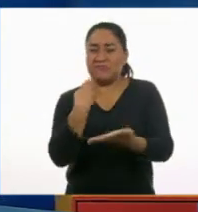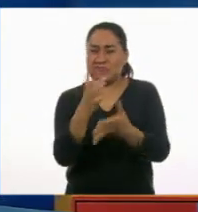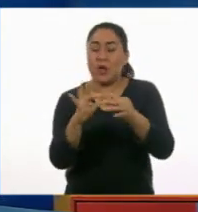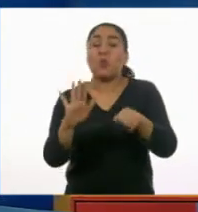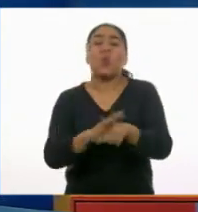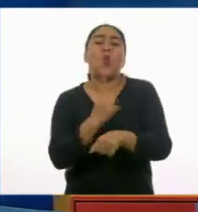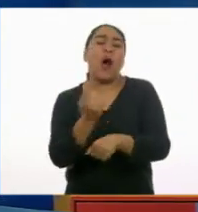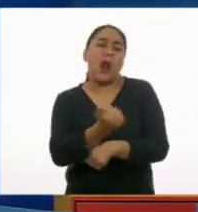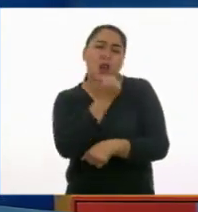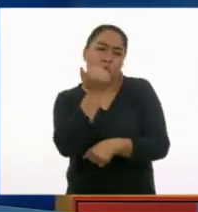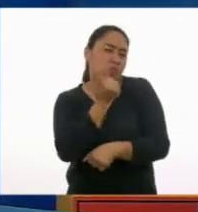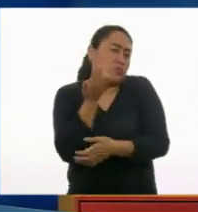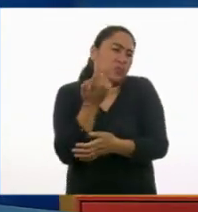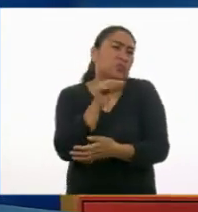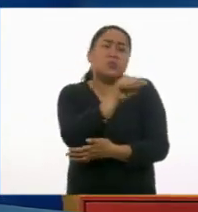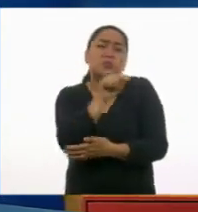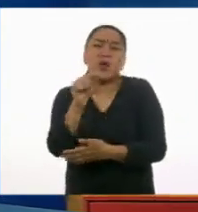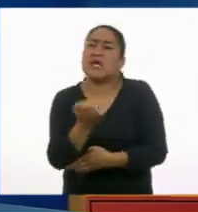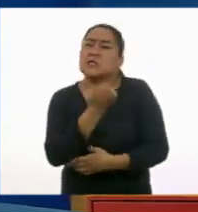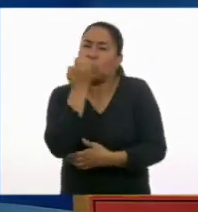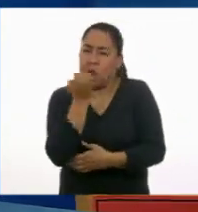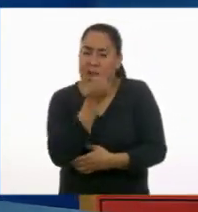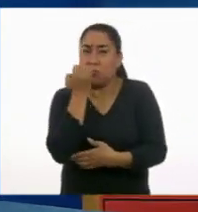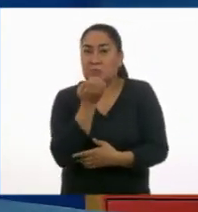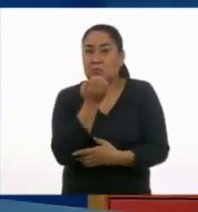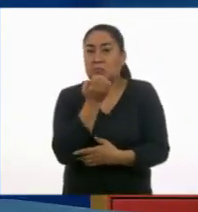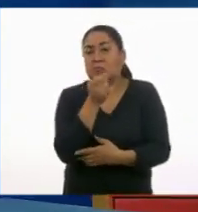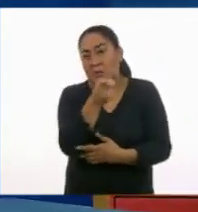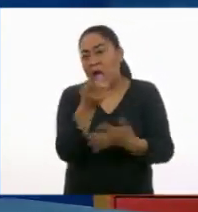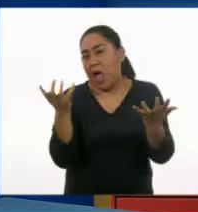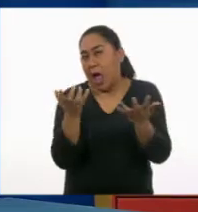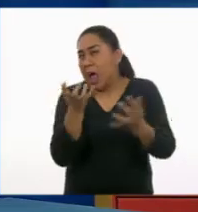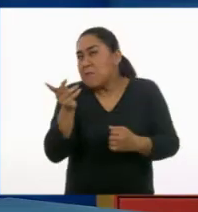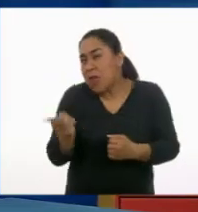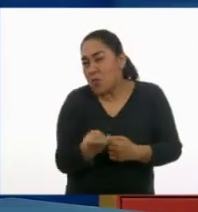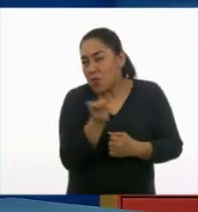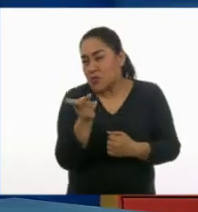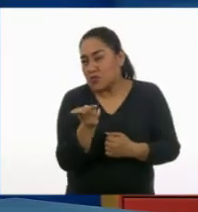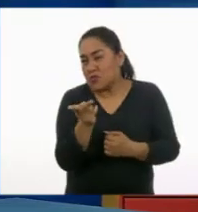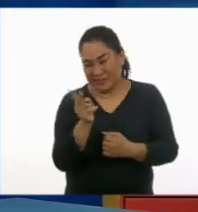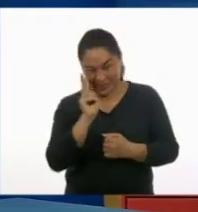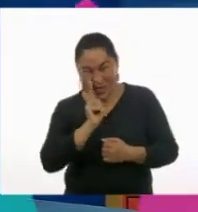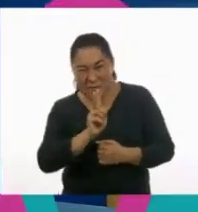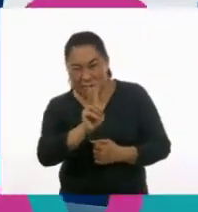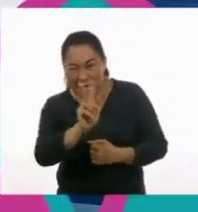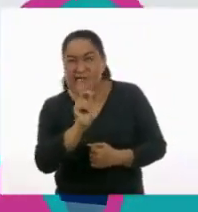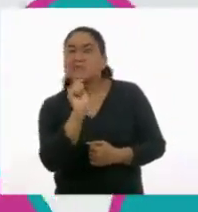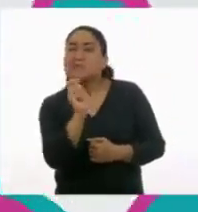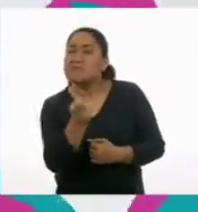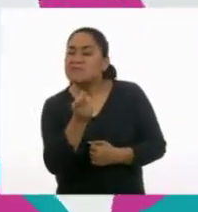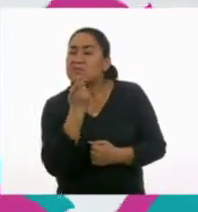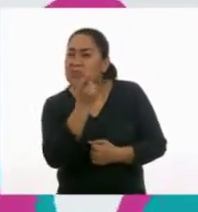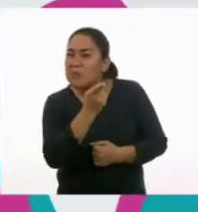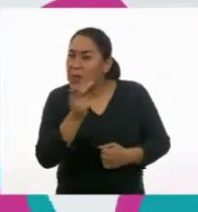escuela, pues, se nos planteó la siguiente pregunta. ¿Qué te parece si escuchamos? A ver, vamos a